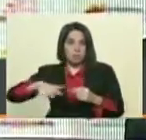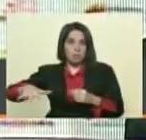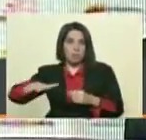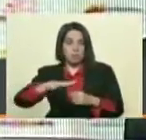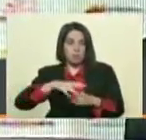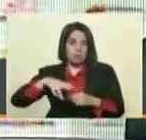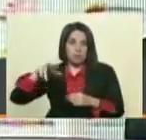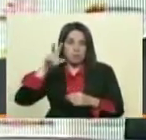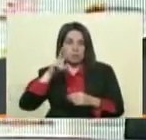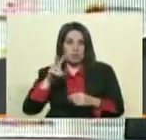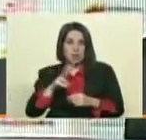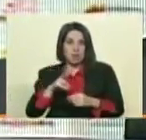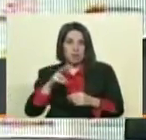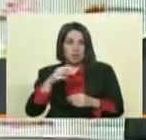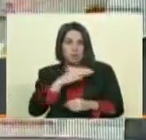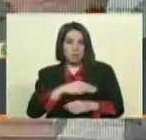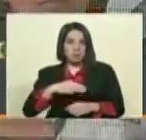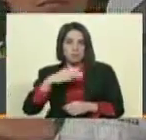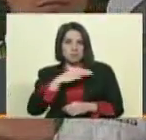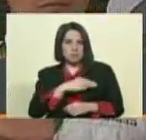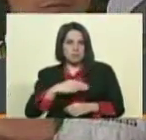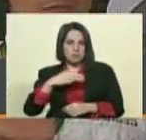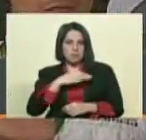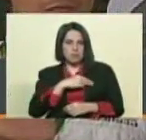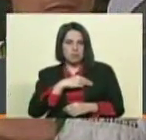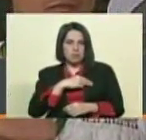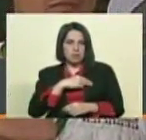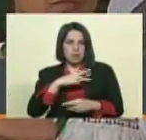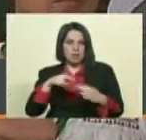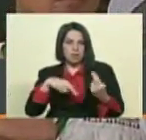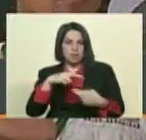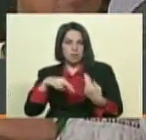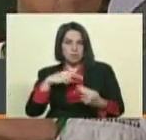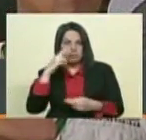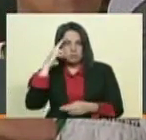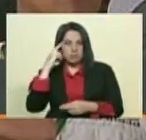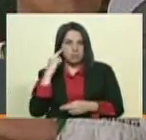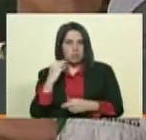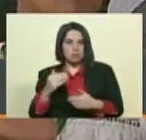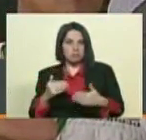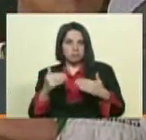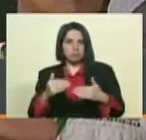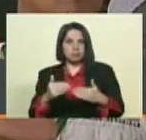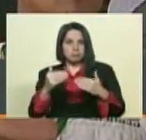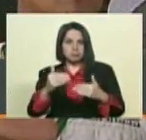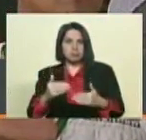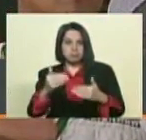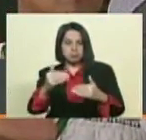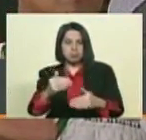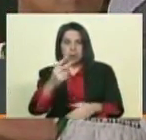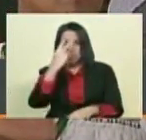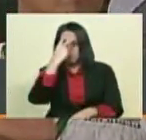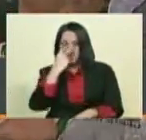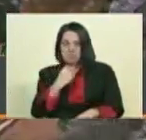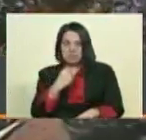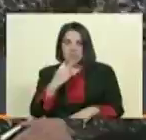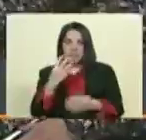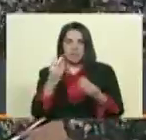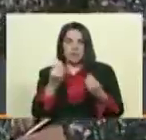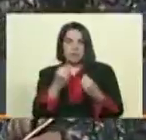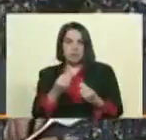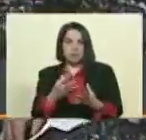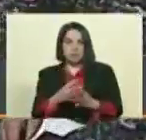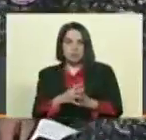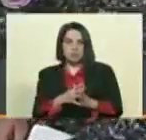las misiones, las grandes misiones y la revolución bolivariana, ha avanzado en superar los estados de miseria y pobreza que tuvo Venezuela